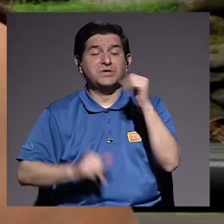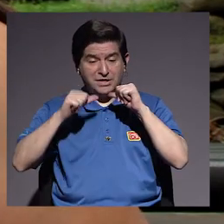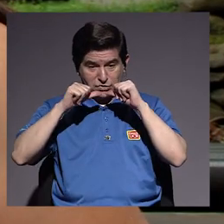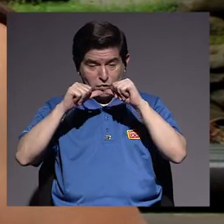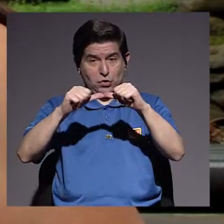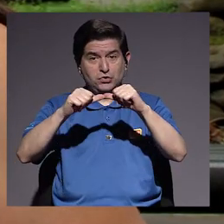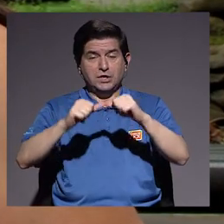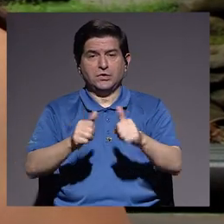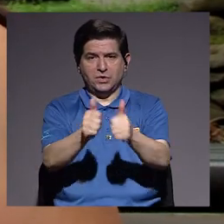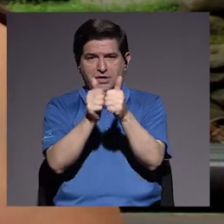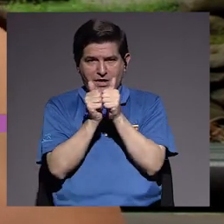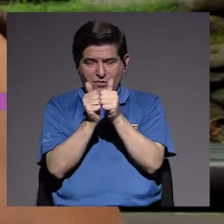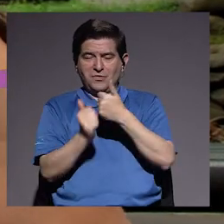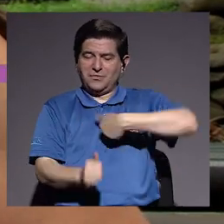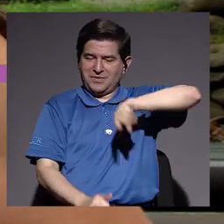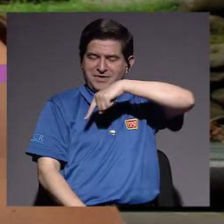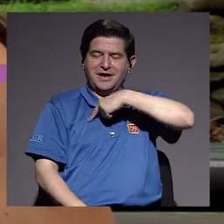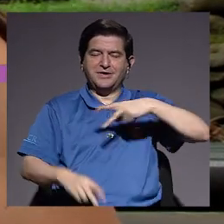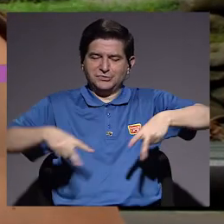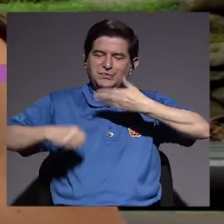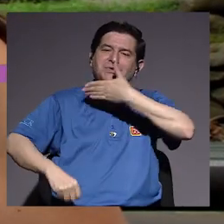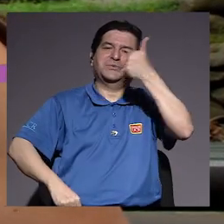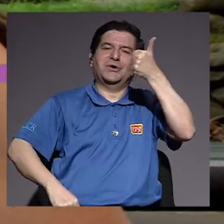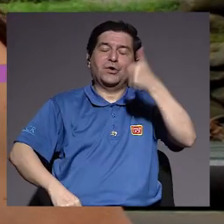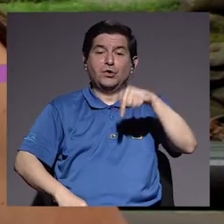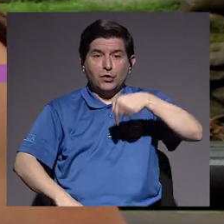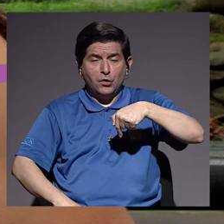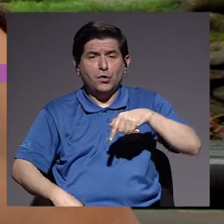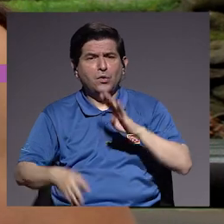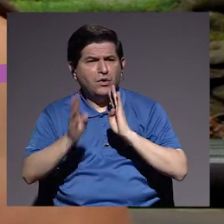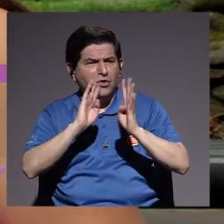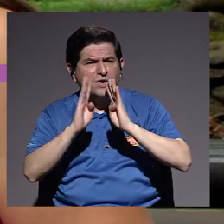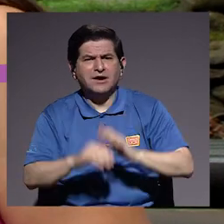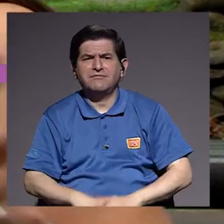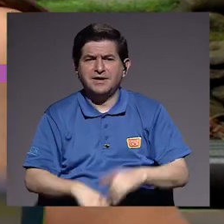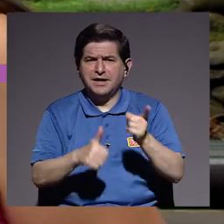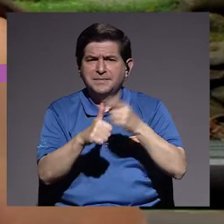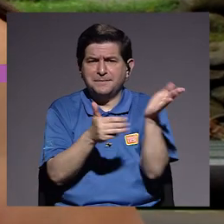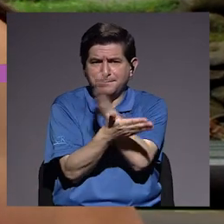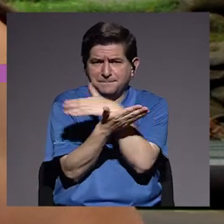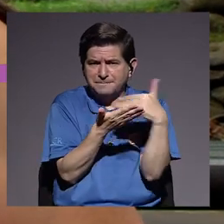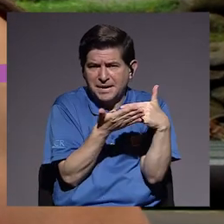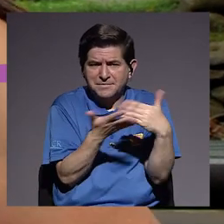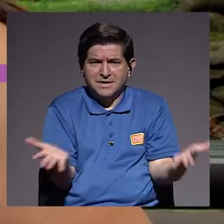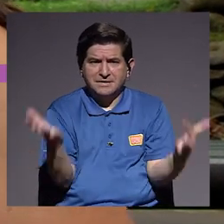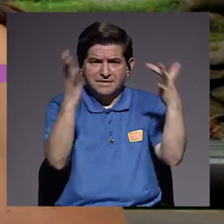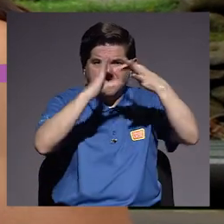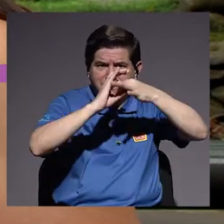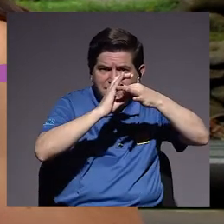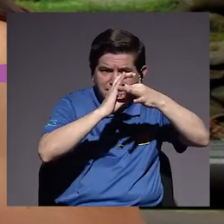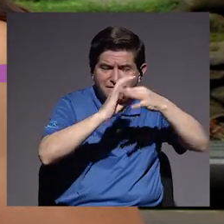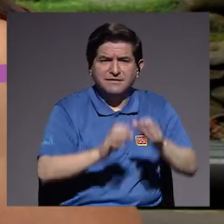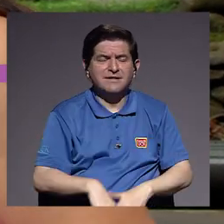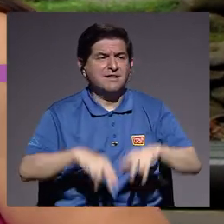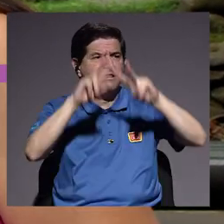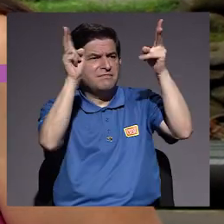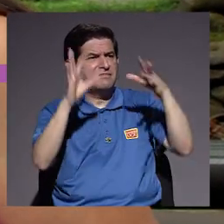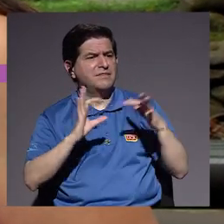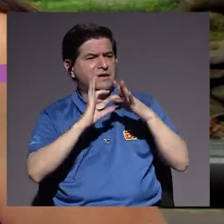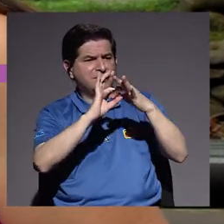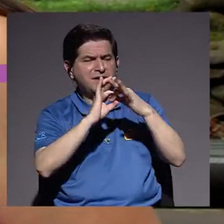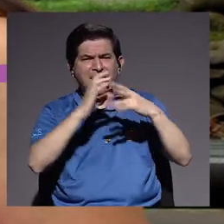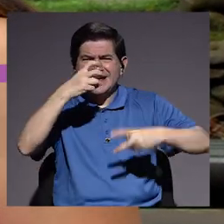Gracias por seguir en compañía de nosotros en Vivir Mejor. Hoy estamos conversando una primera parte acerca de los